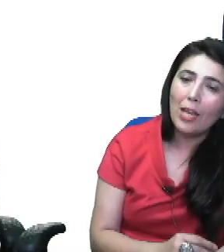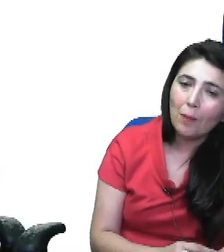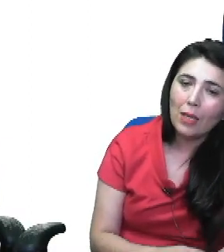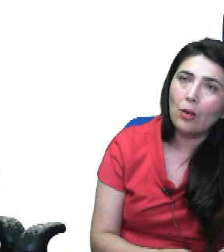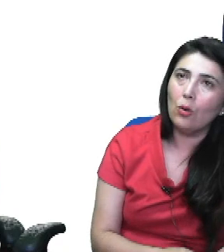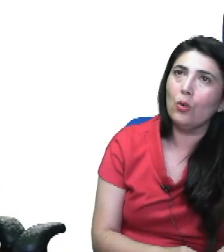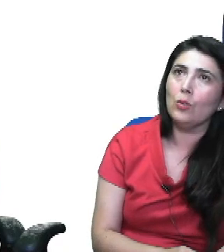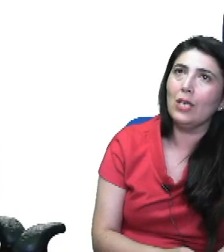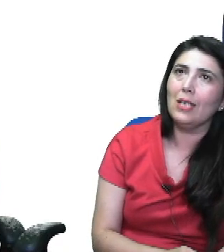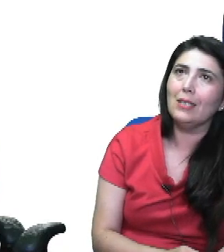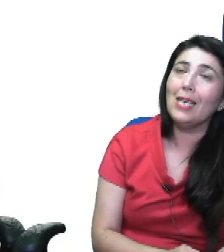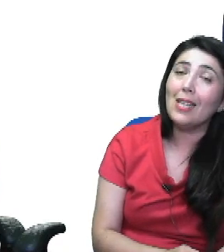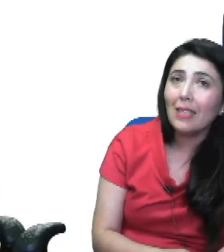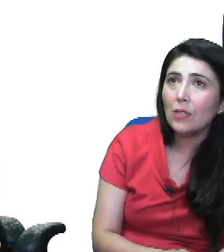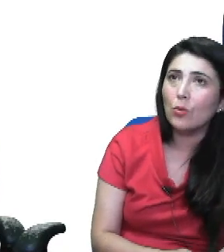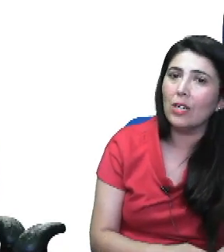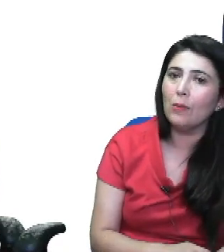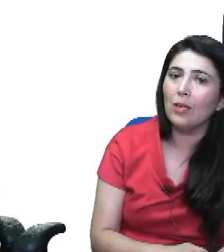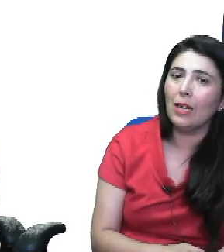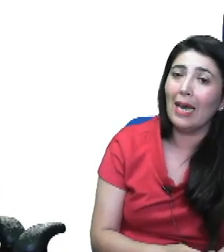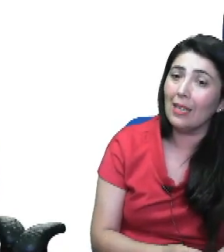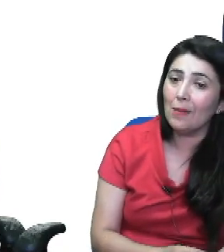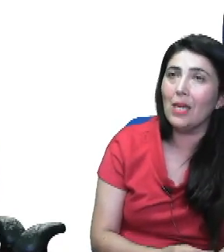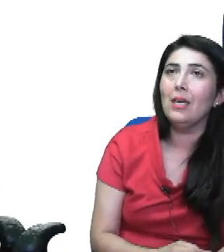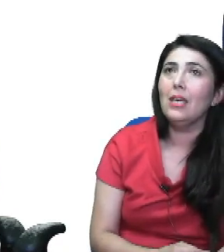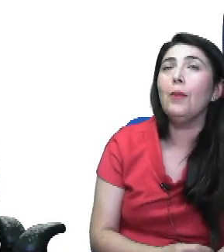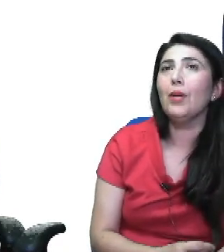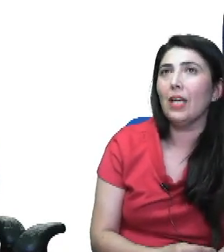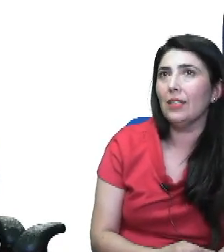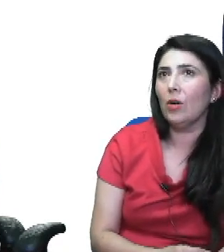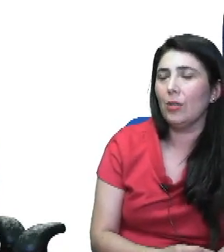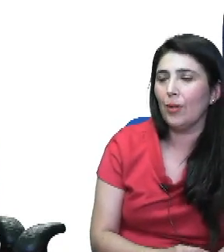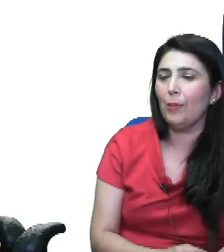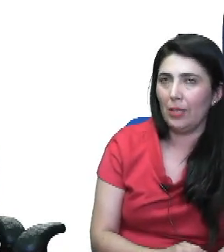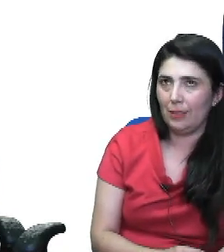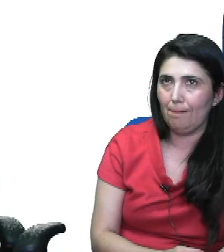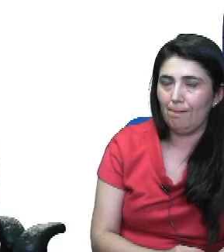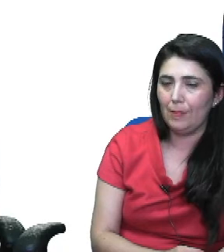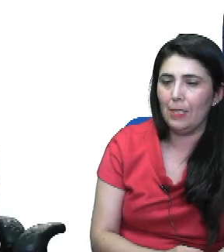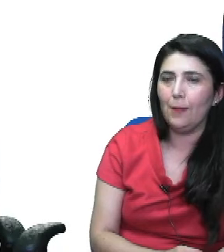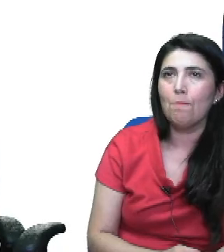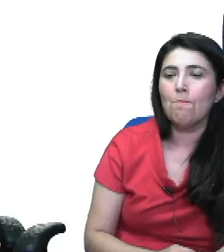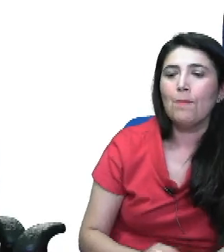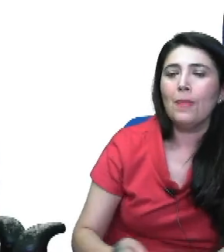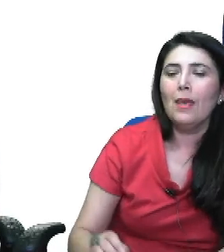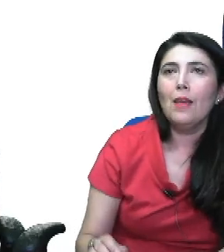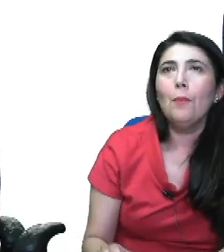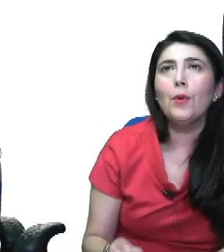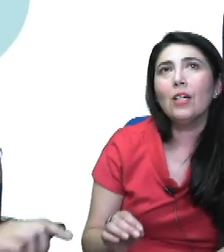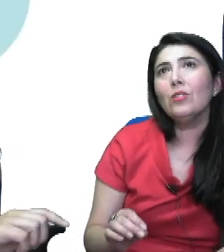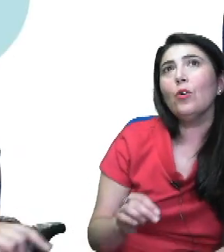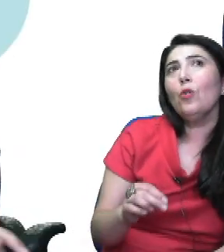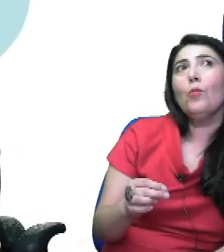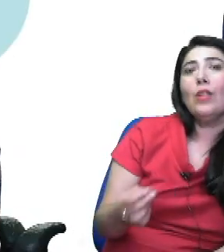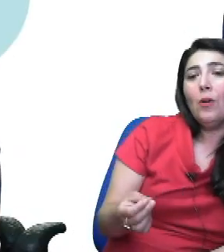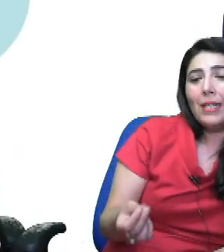con ONEMI, con Sigiden, que es un organismo de la academia, y por la Agencia de Colaboración Japonesa. ¿Sí? ¿Por